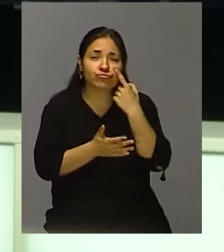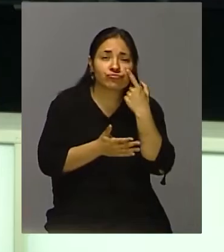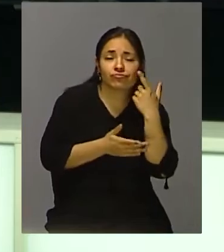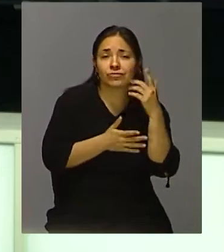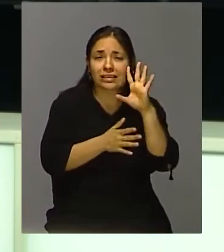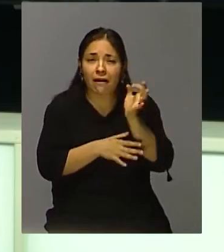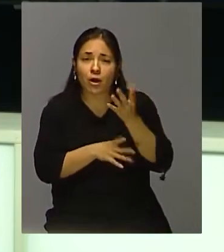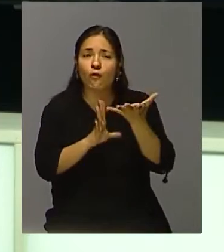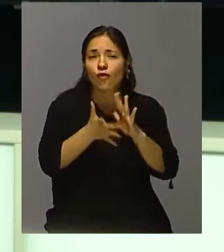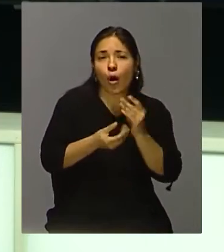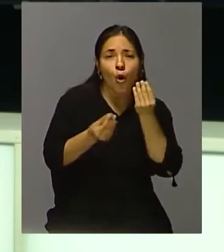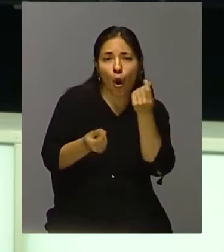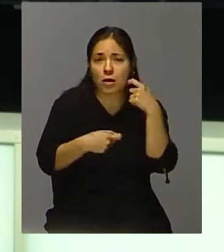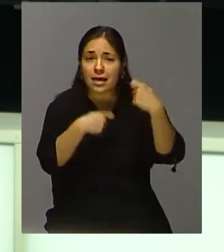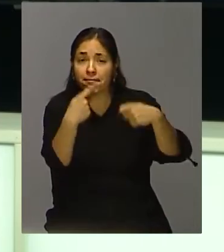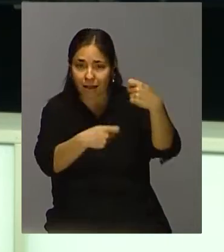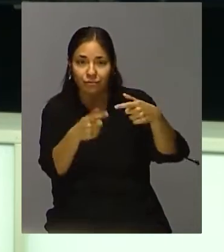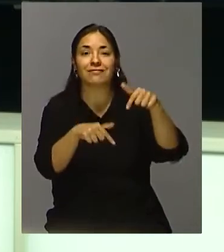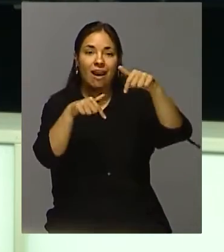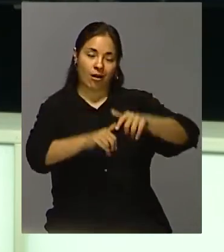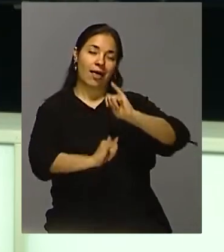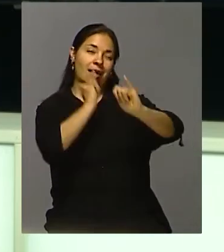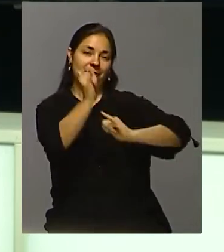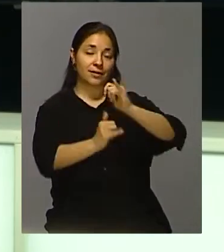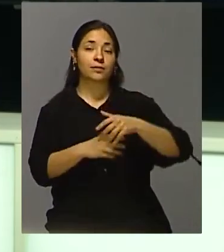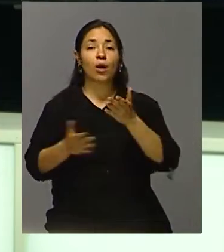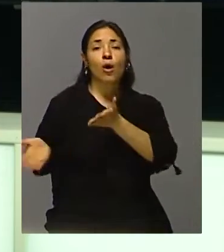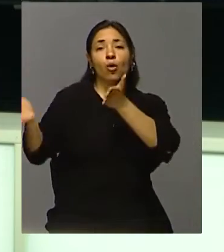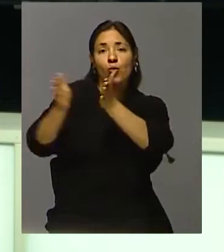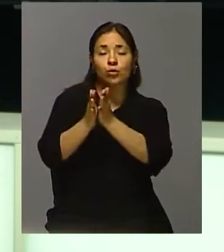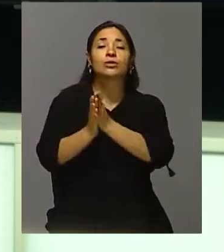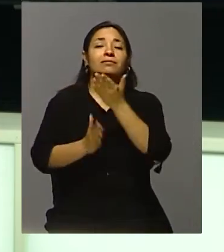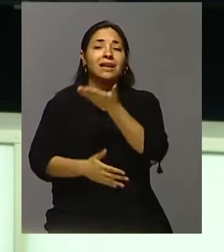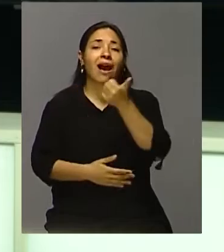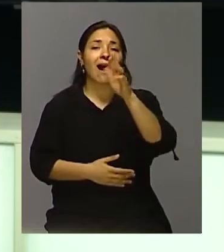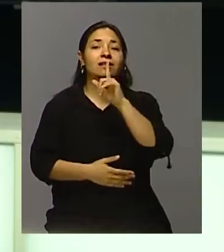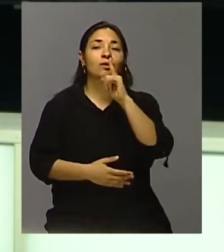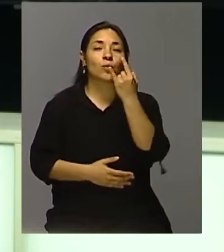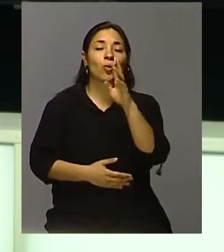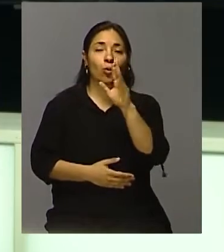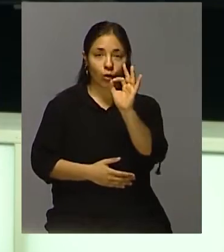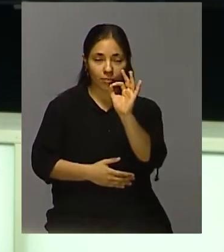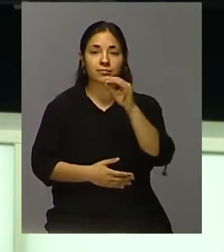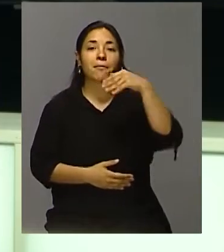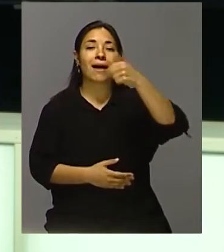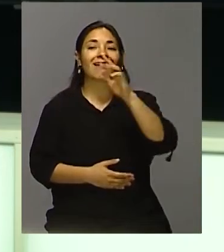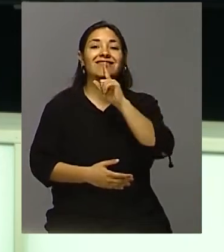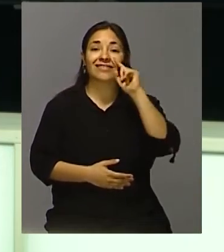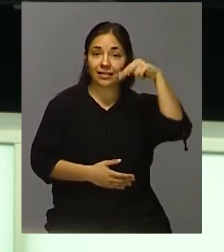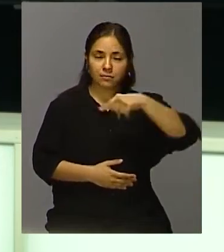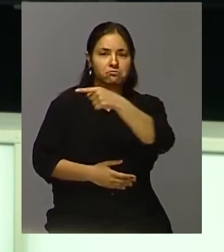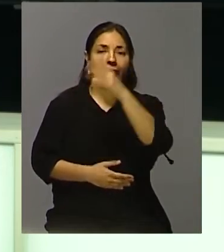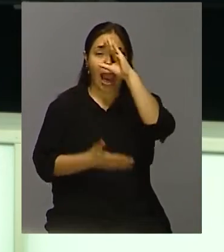a meterse en ese negocio. Es el momento ahora de hablar con Arturo Rodríguez Martín, que es abogado y asesor financiero habilitado por la